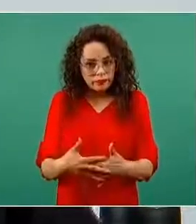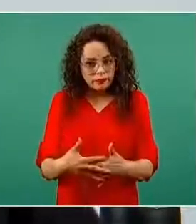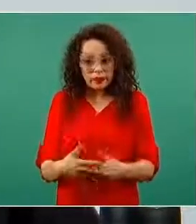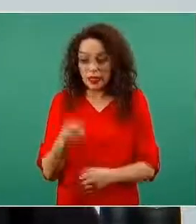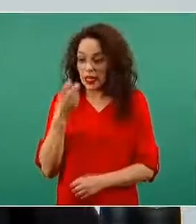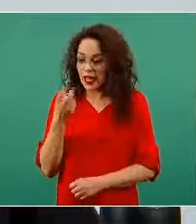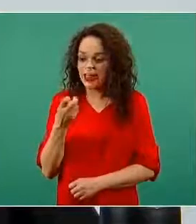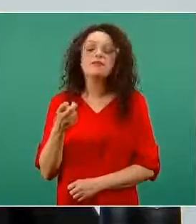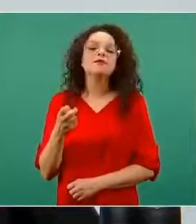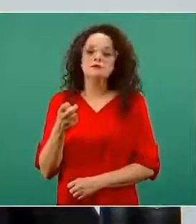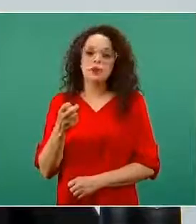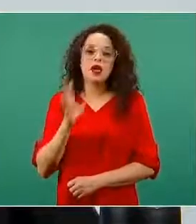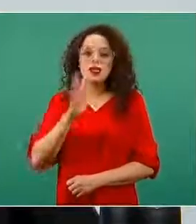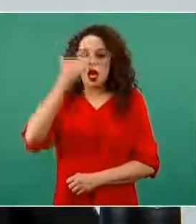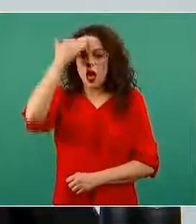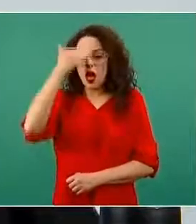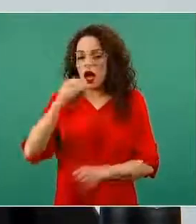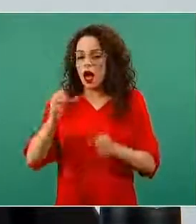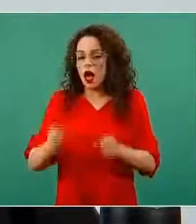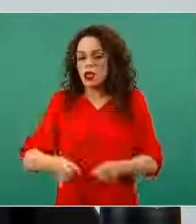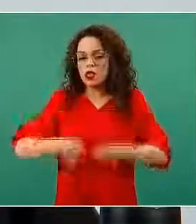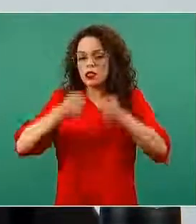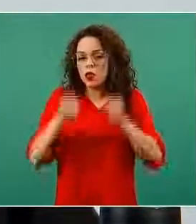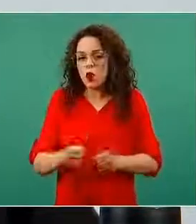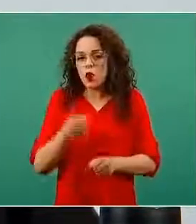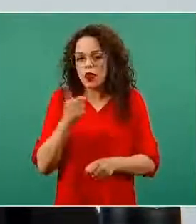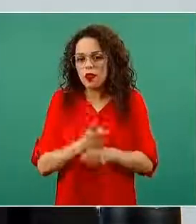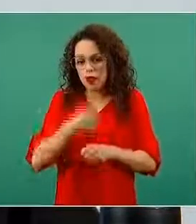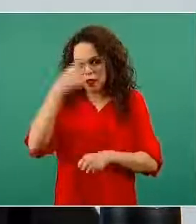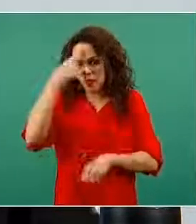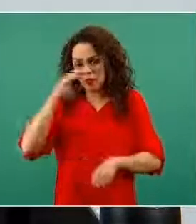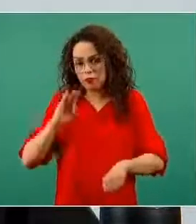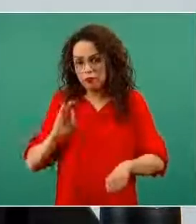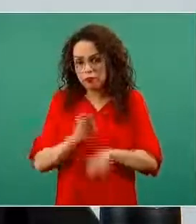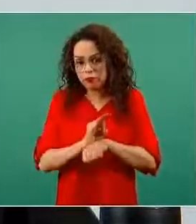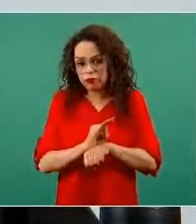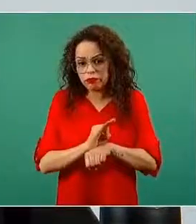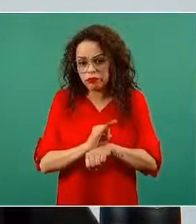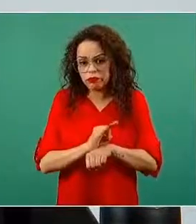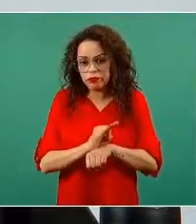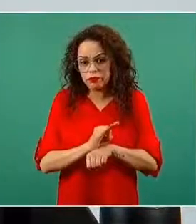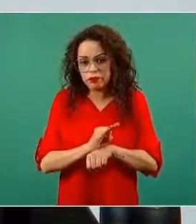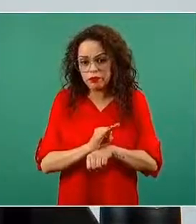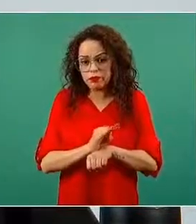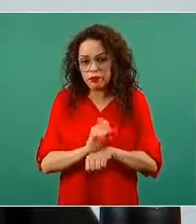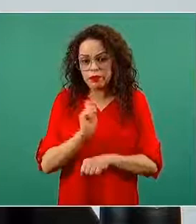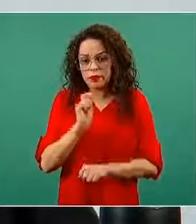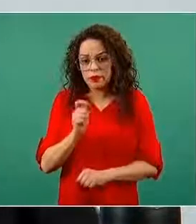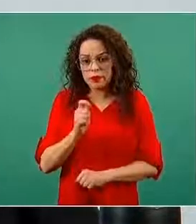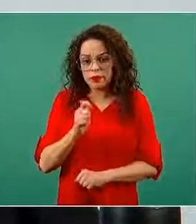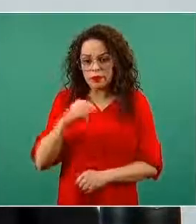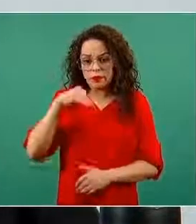adicional para proteger al desarrollo